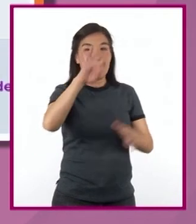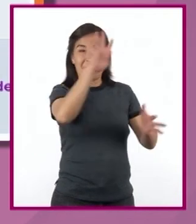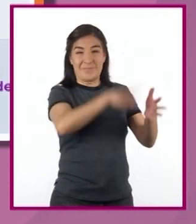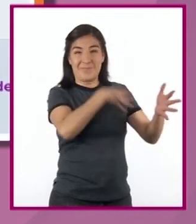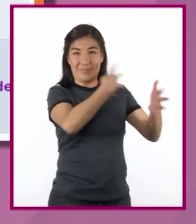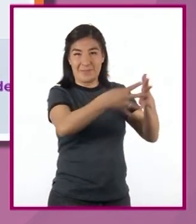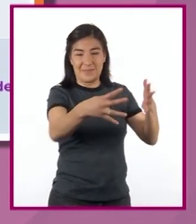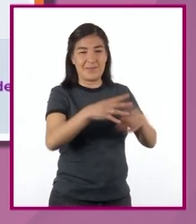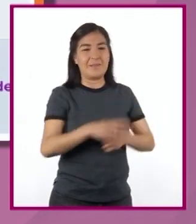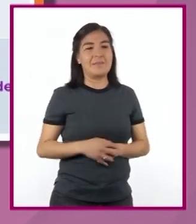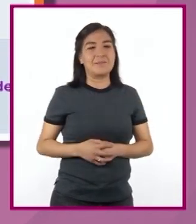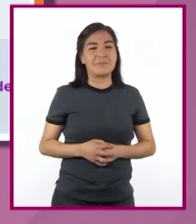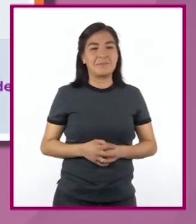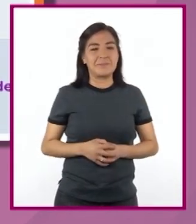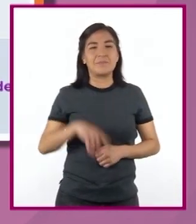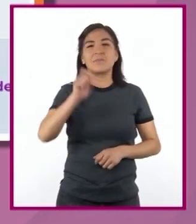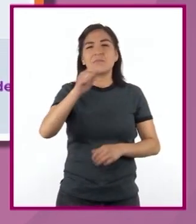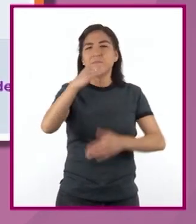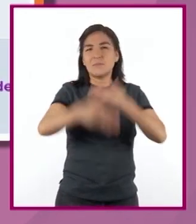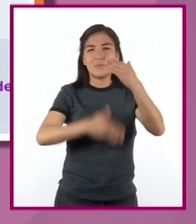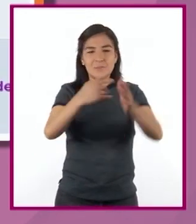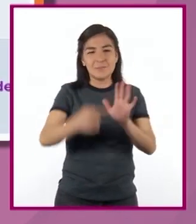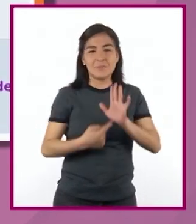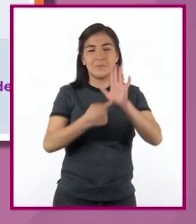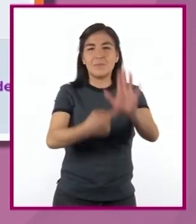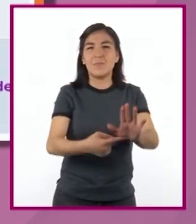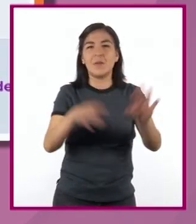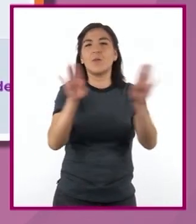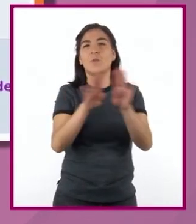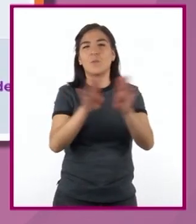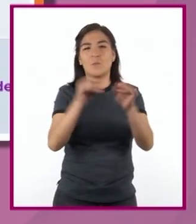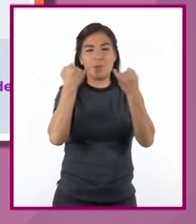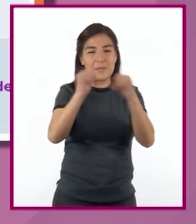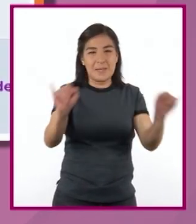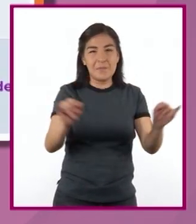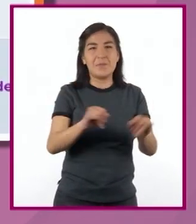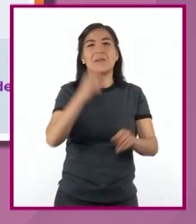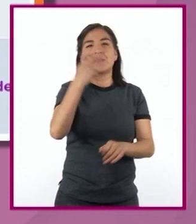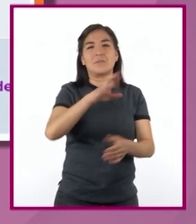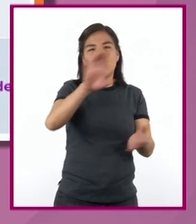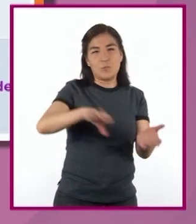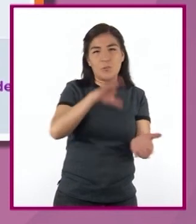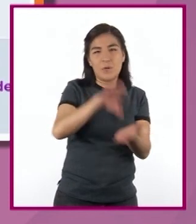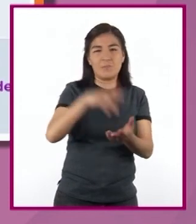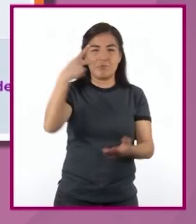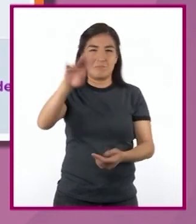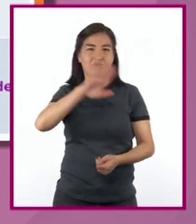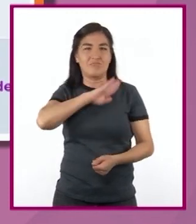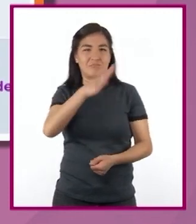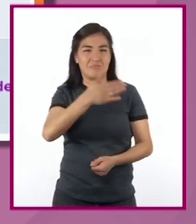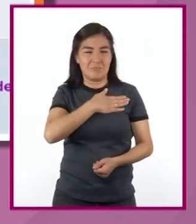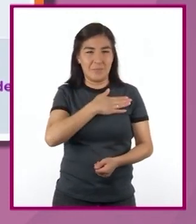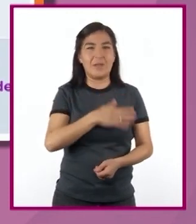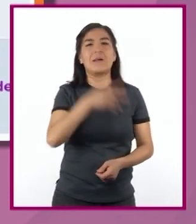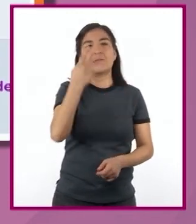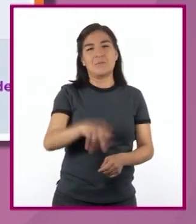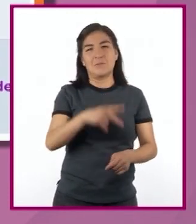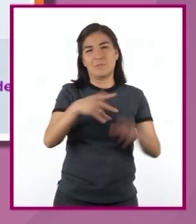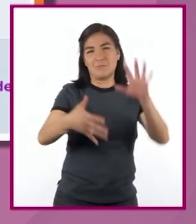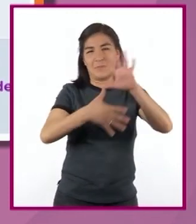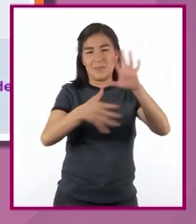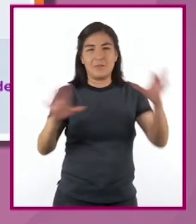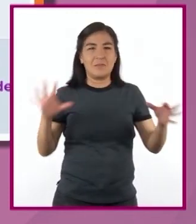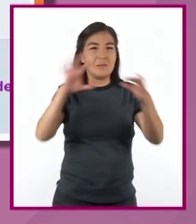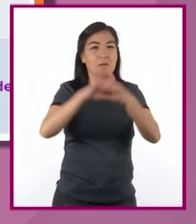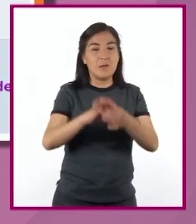tabla se muestra el avance de los procesos independentistas en las colonias españolas en América, los